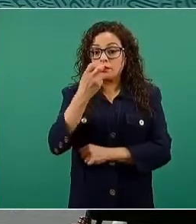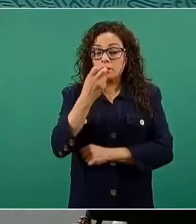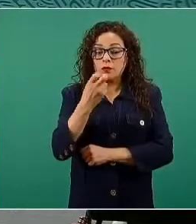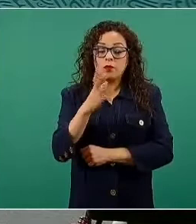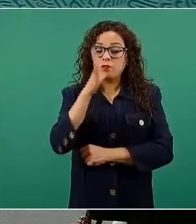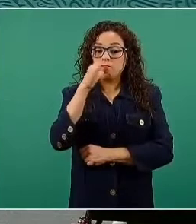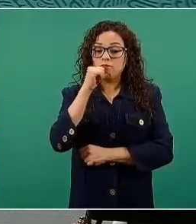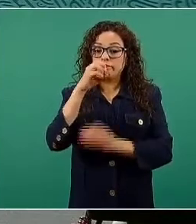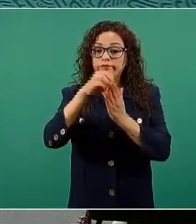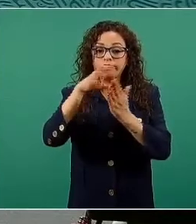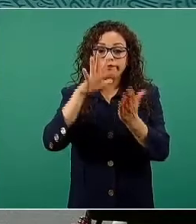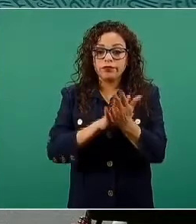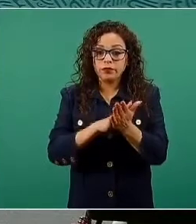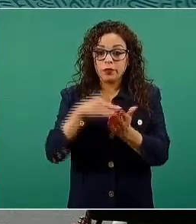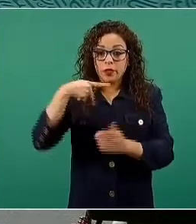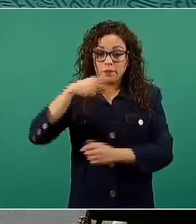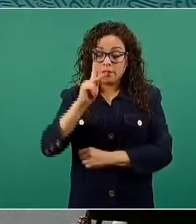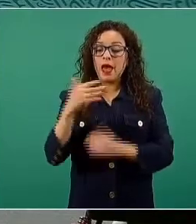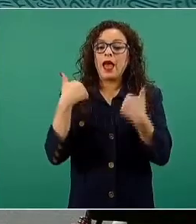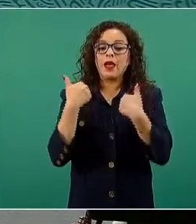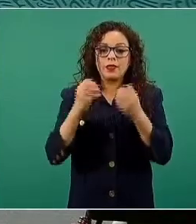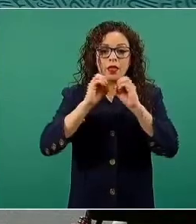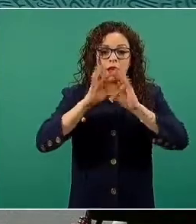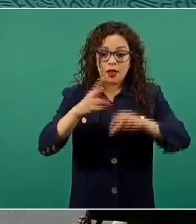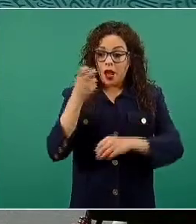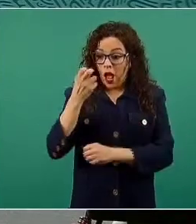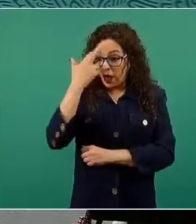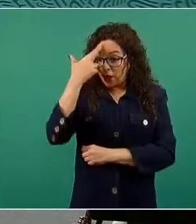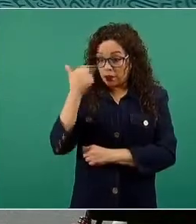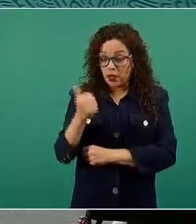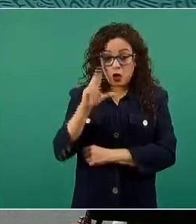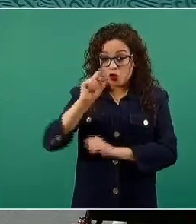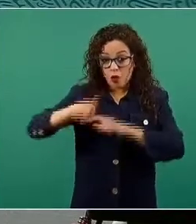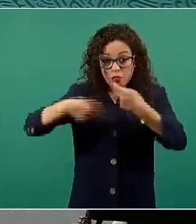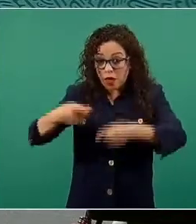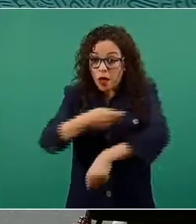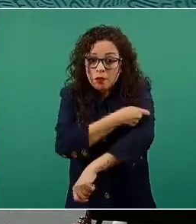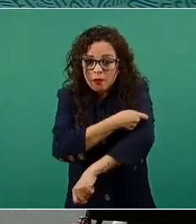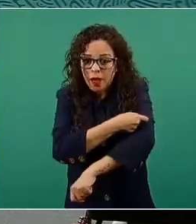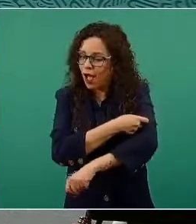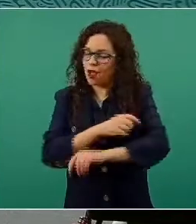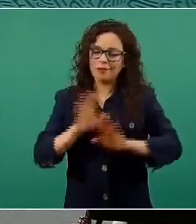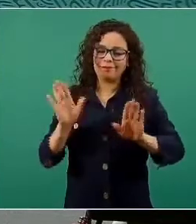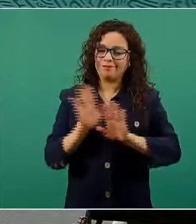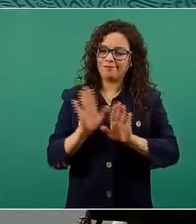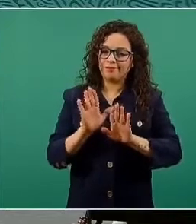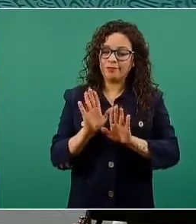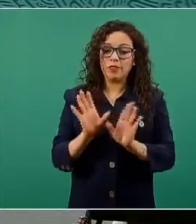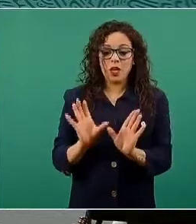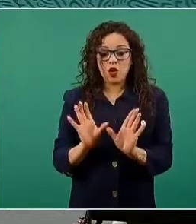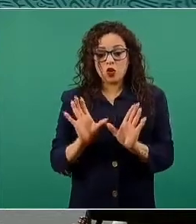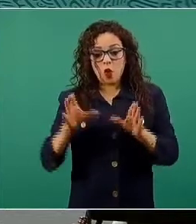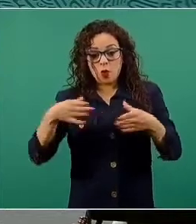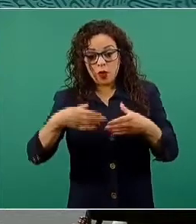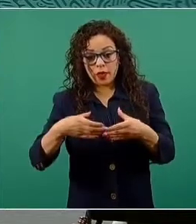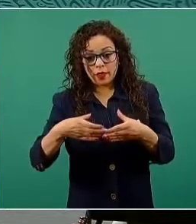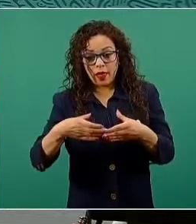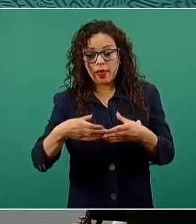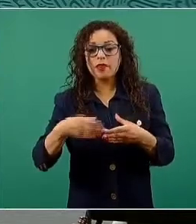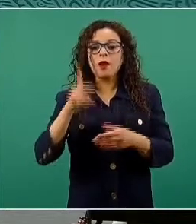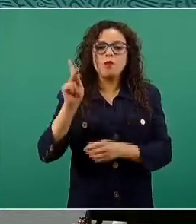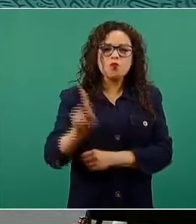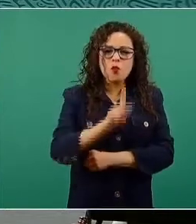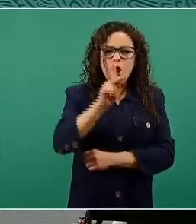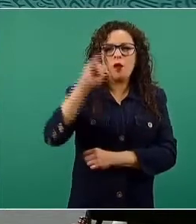es impedimento alguno para que sean vacunadas. Nos lo preguntaban el otro día, en especial para las comunidades en los